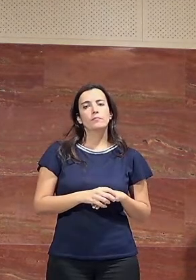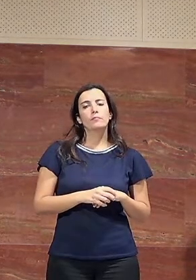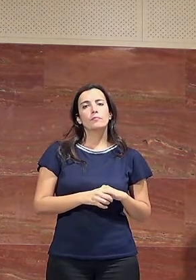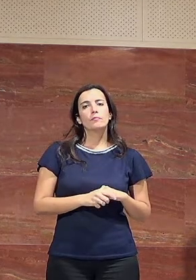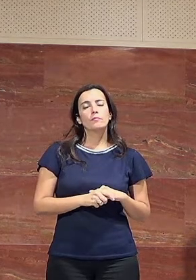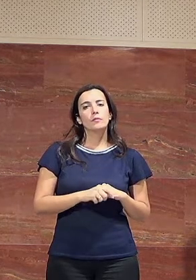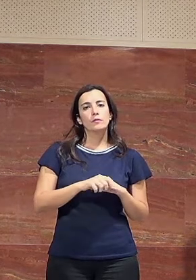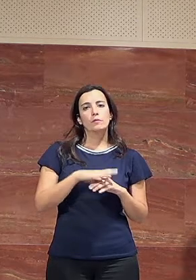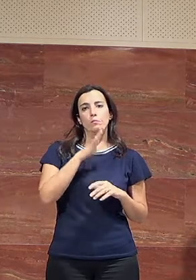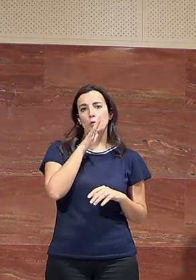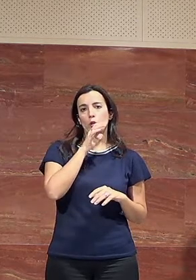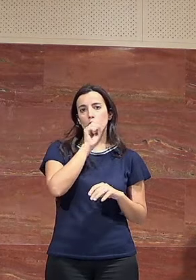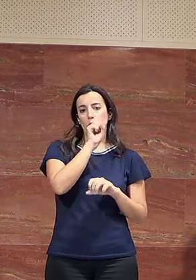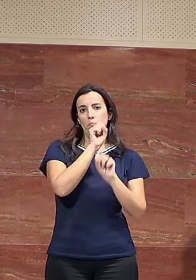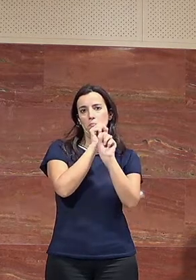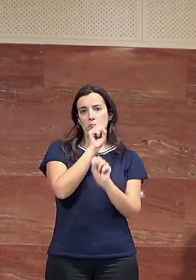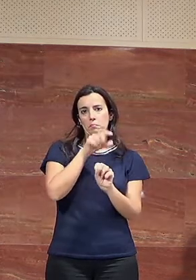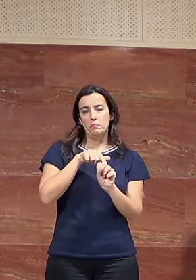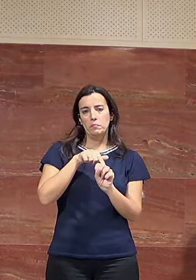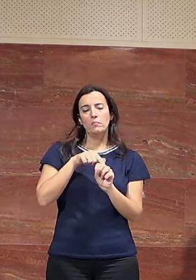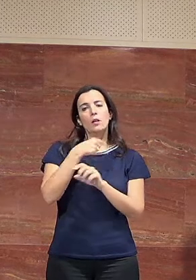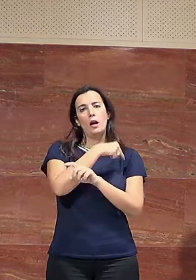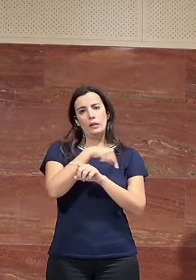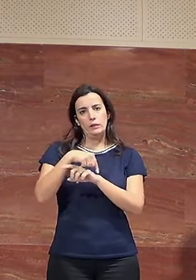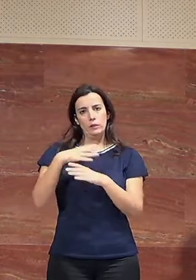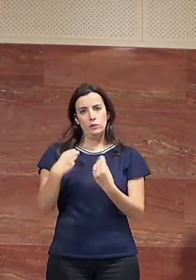delante, con unos arquitectos.